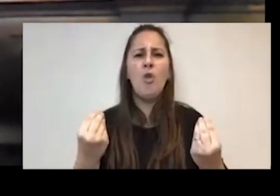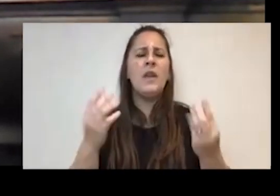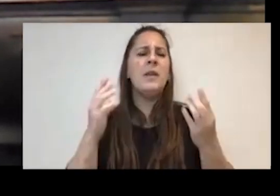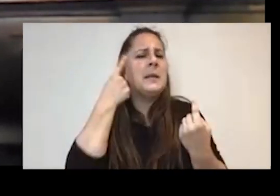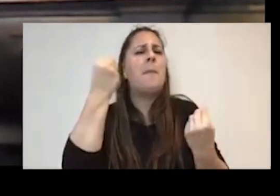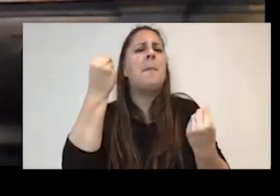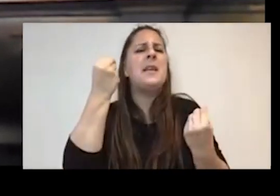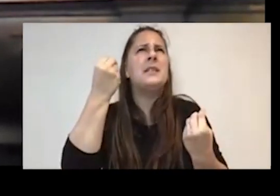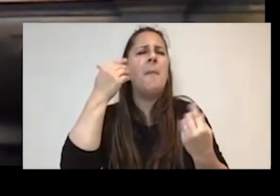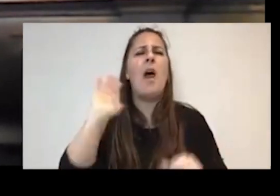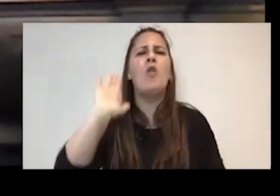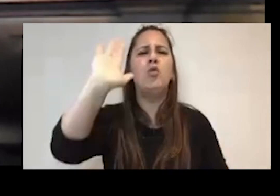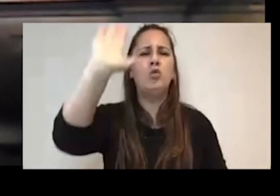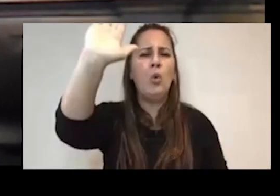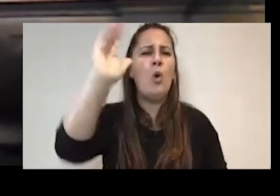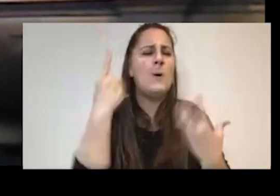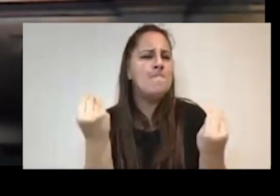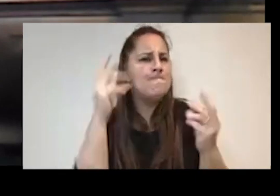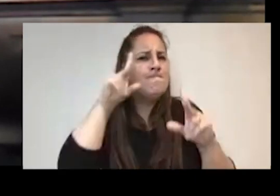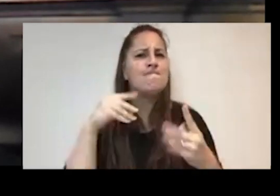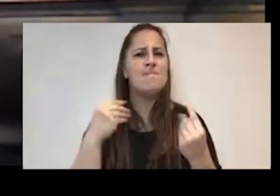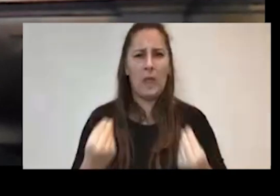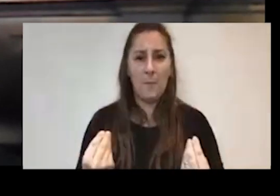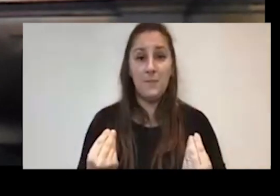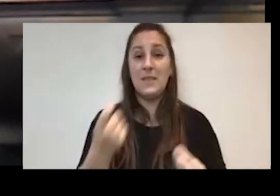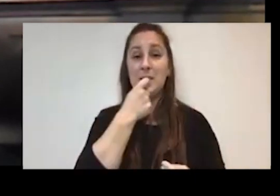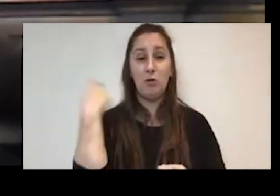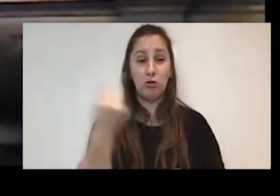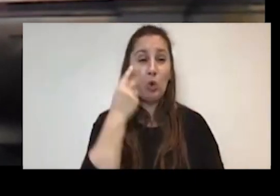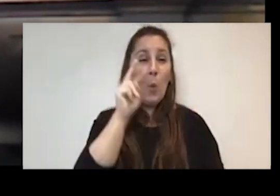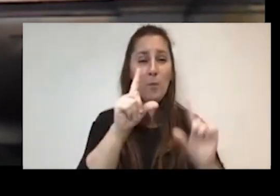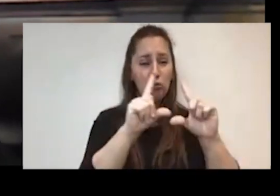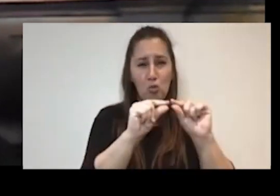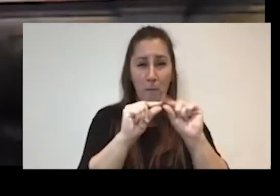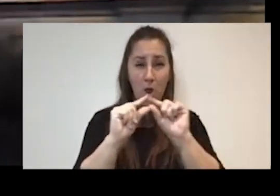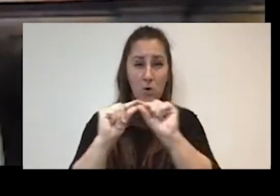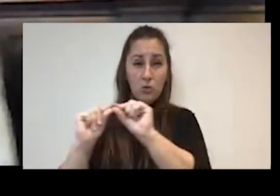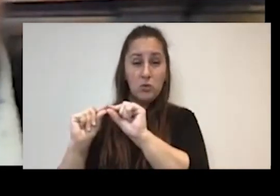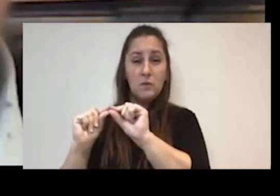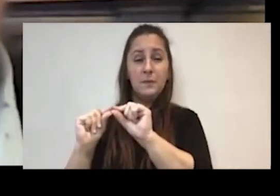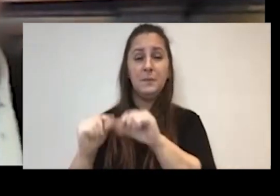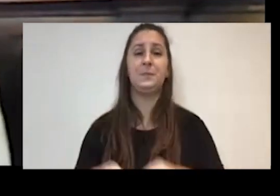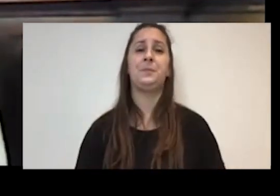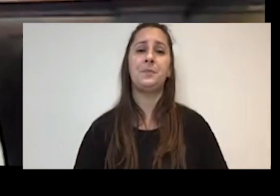perspectiva de futuro, porque si miramos los números,